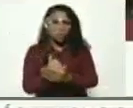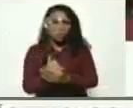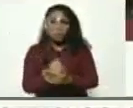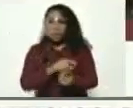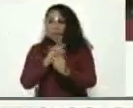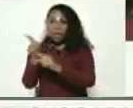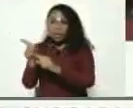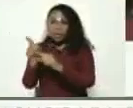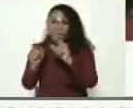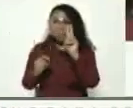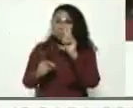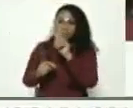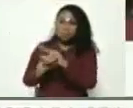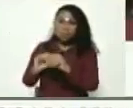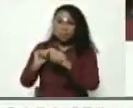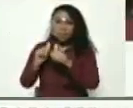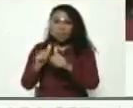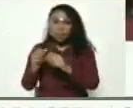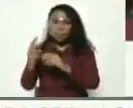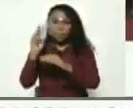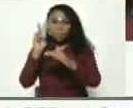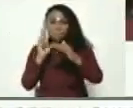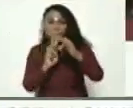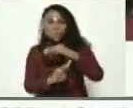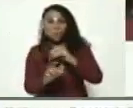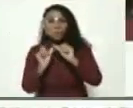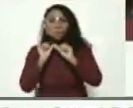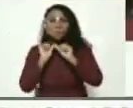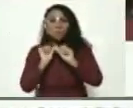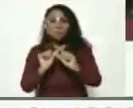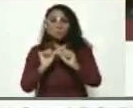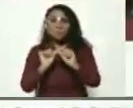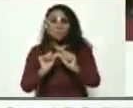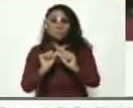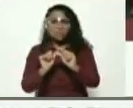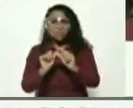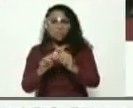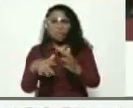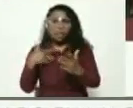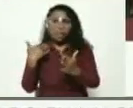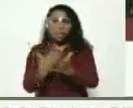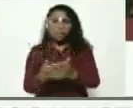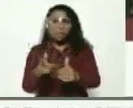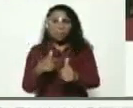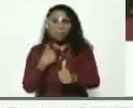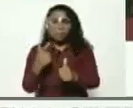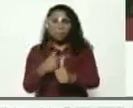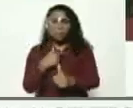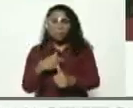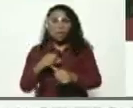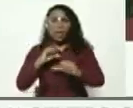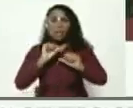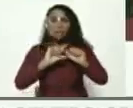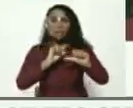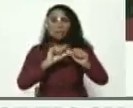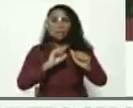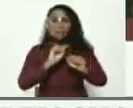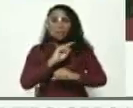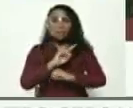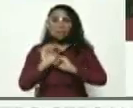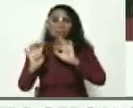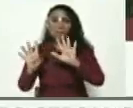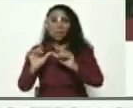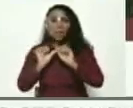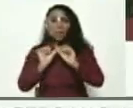Esa percepción inicial se proyecta y permanece hasta principios del siglo XIX, pero